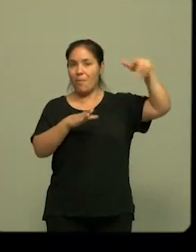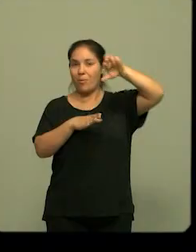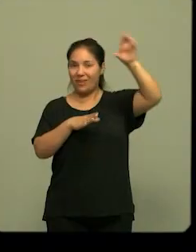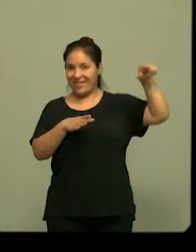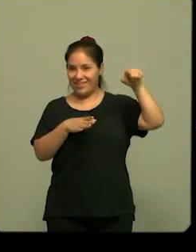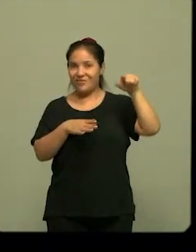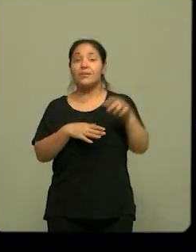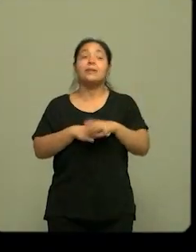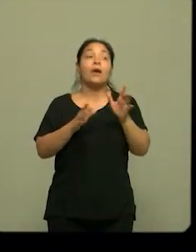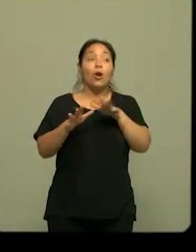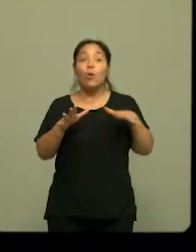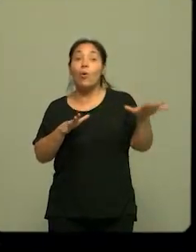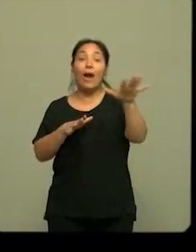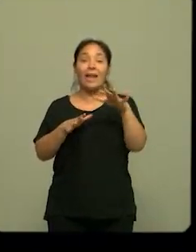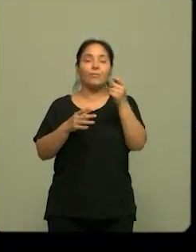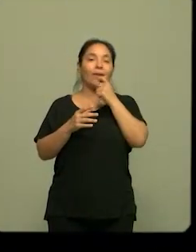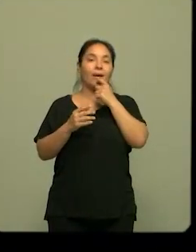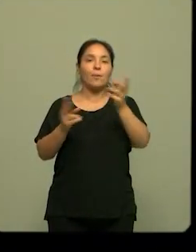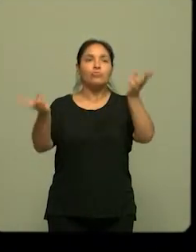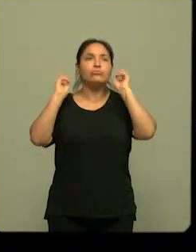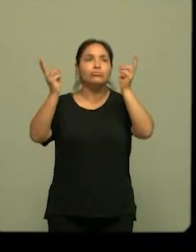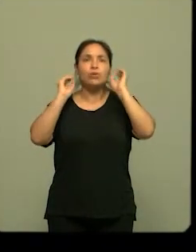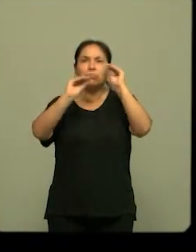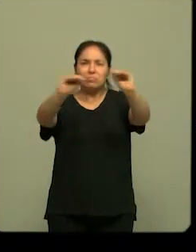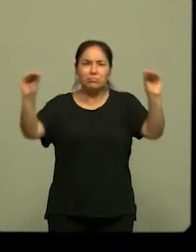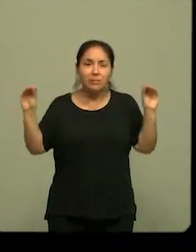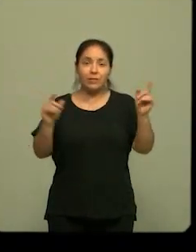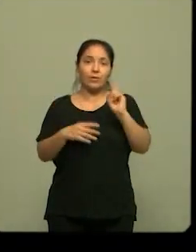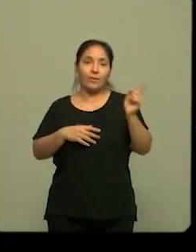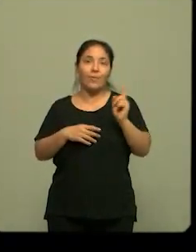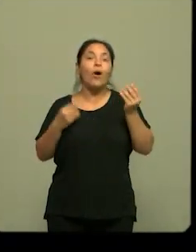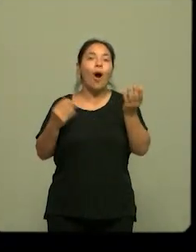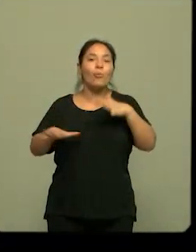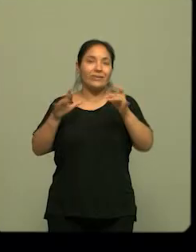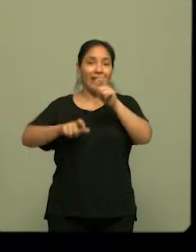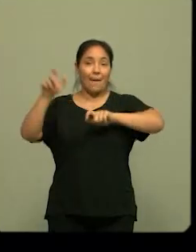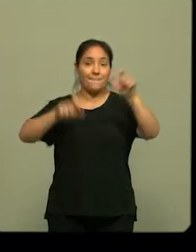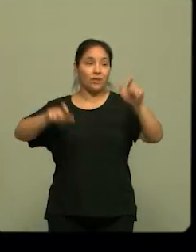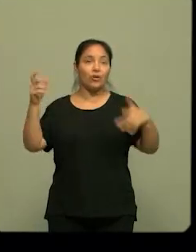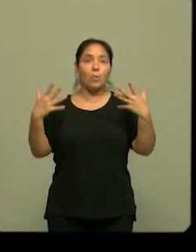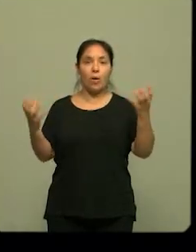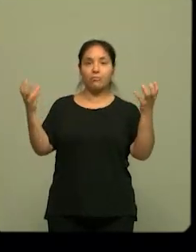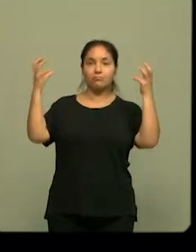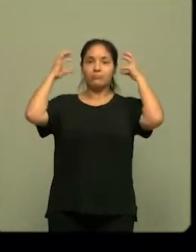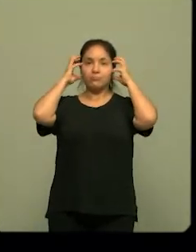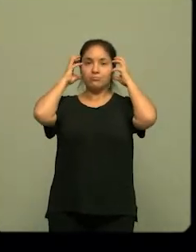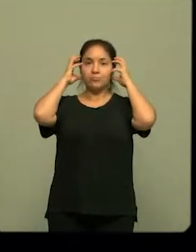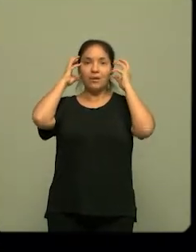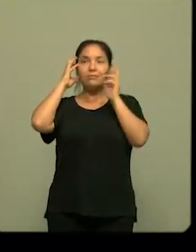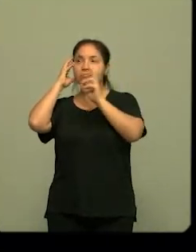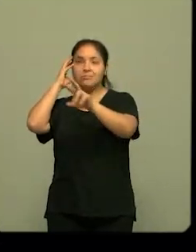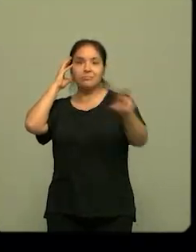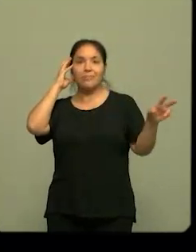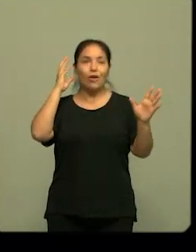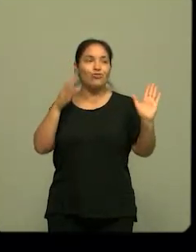no contaminar con Con el el sonido. sonido, Ujú. tienen los auriculares Se puestos. usa el auricular, claro. Entonces, vos ves un montón de gente que